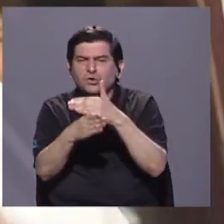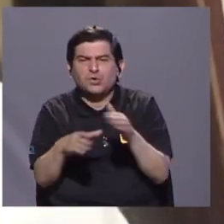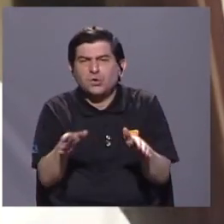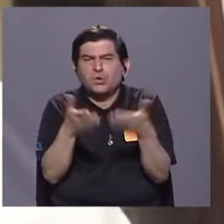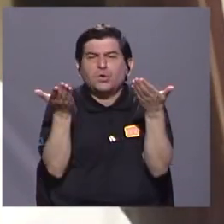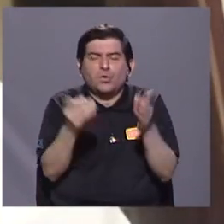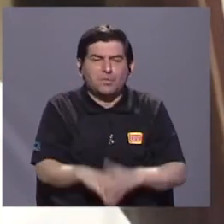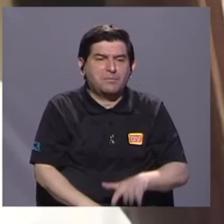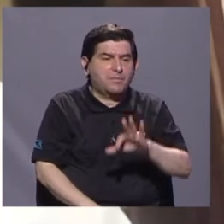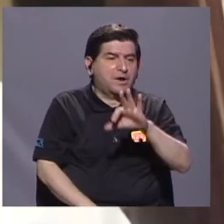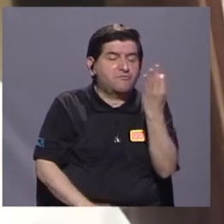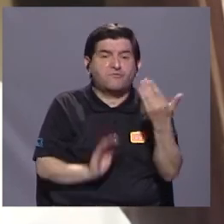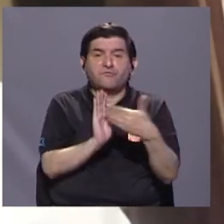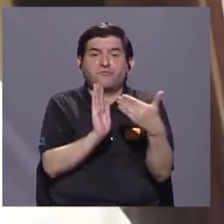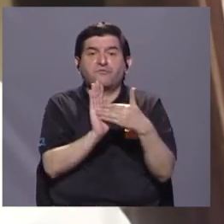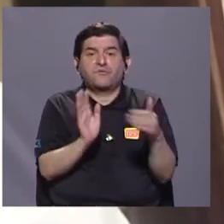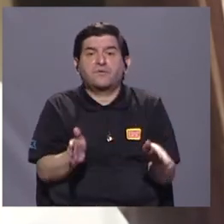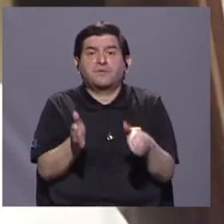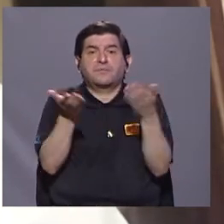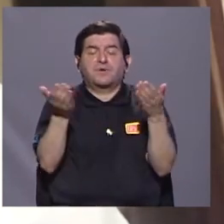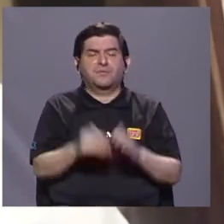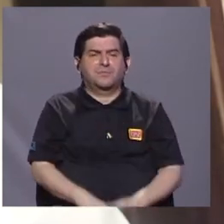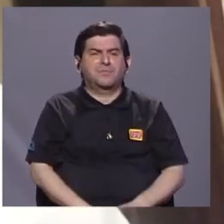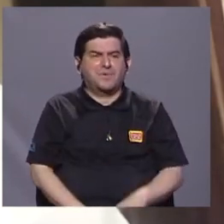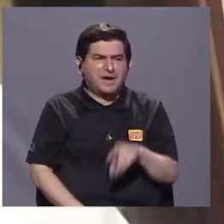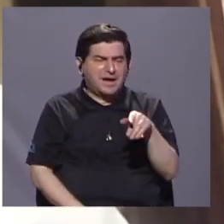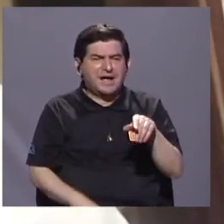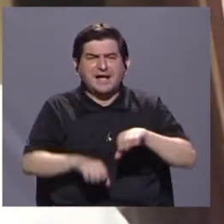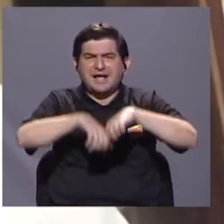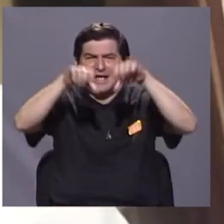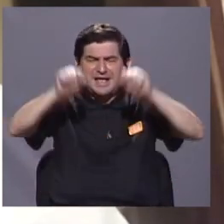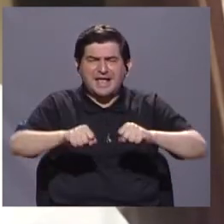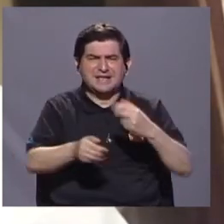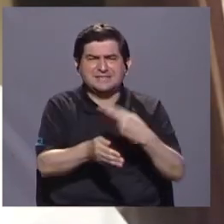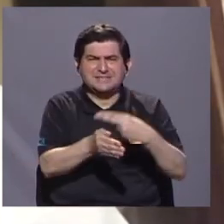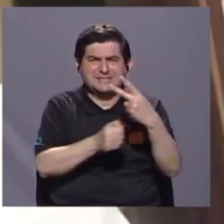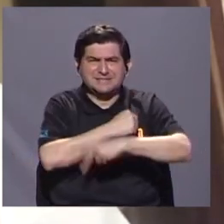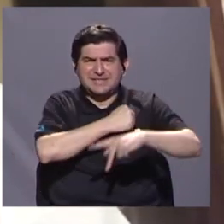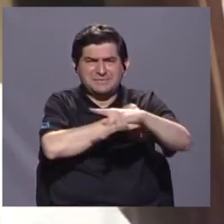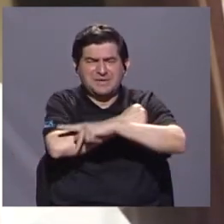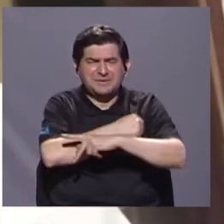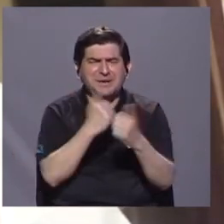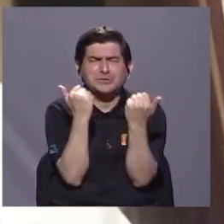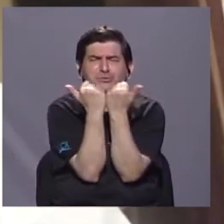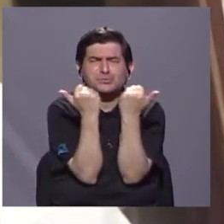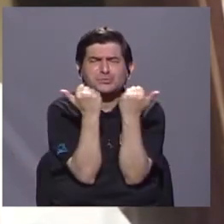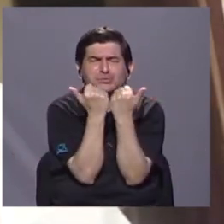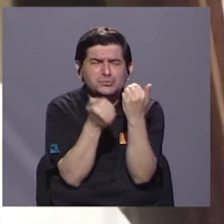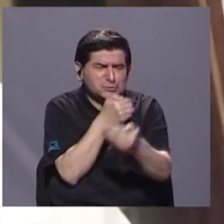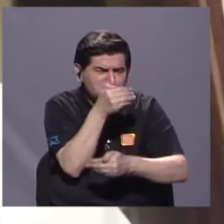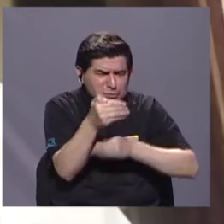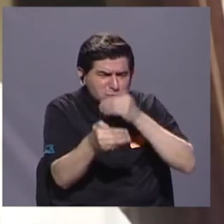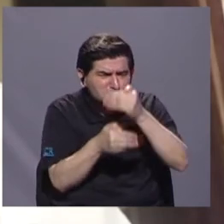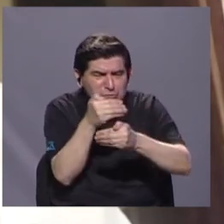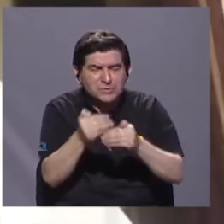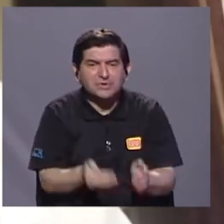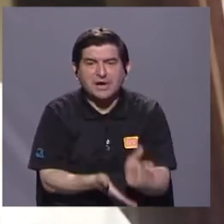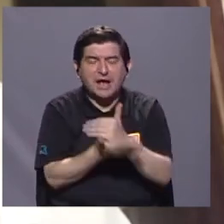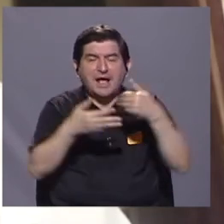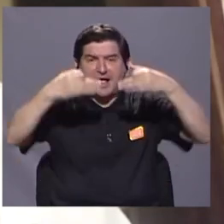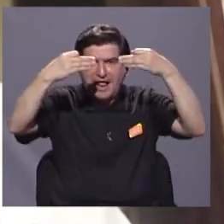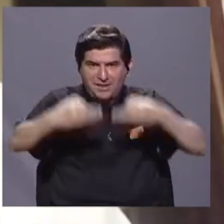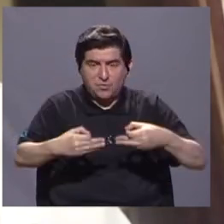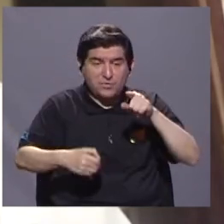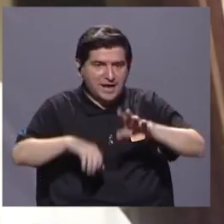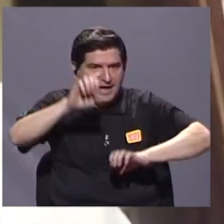sobre la forma en que nos iba a afectar, sobre cómo iba a saturar o no el sistema hospitalario en el país. Y creo que algunas medidas, y esta